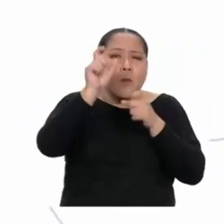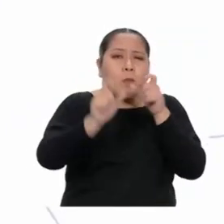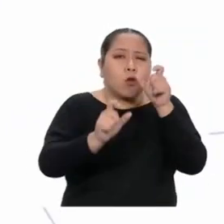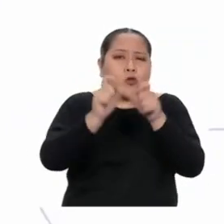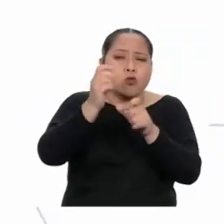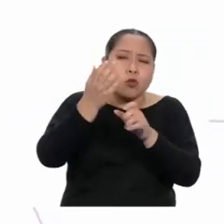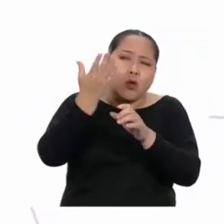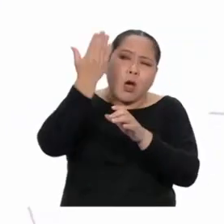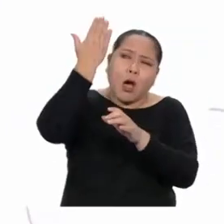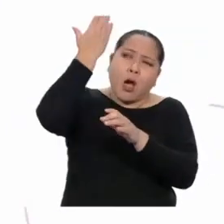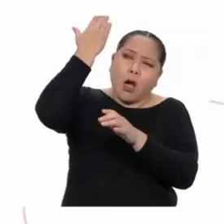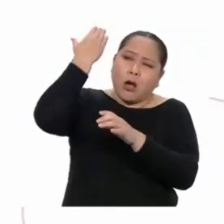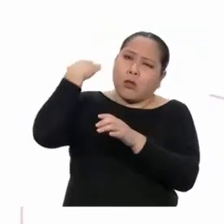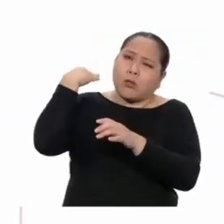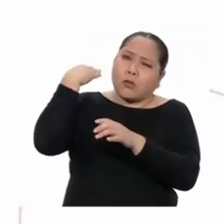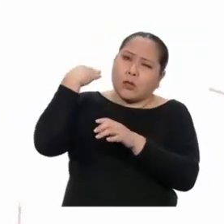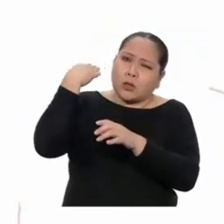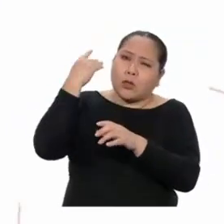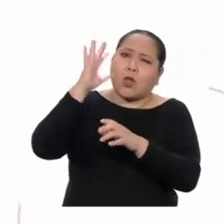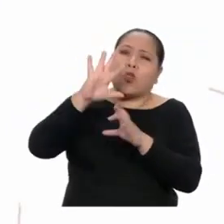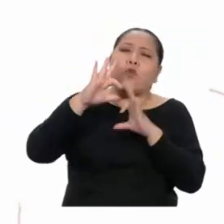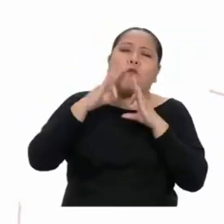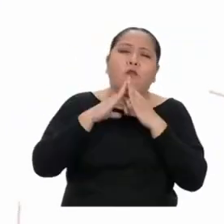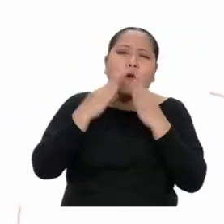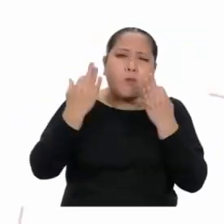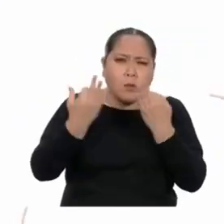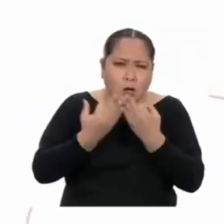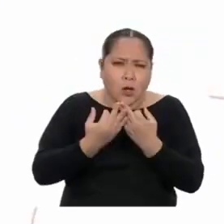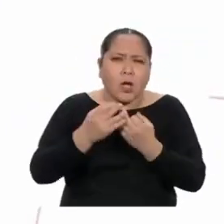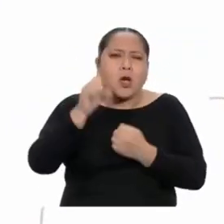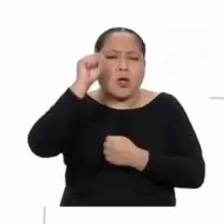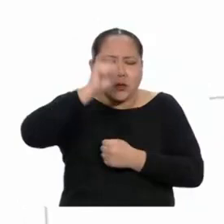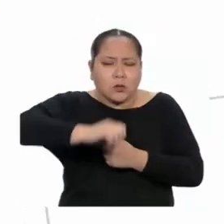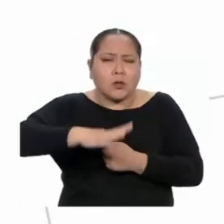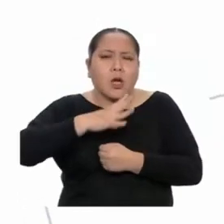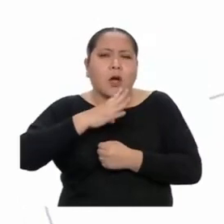que hablaba quechua como lengua materna?